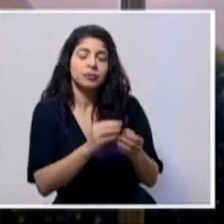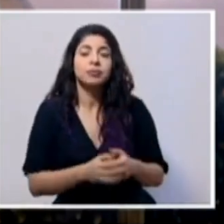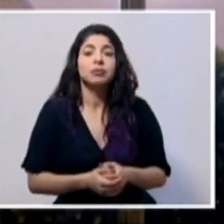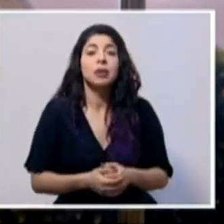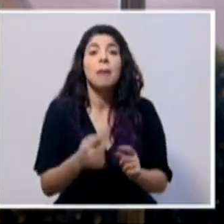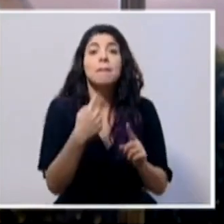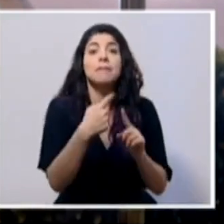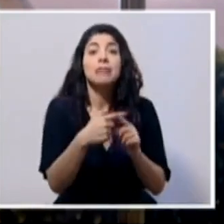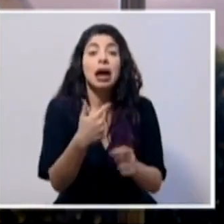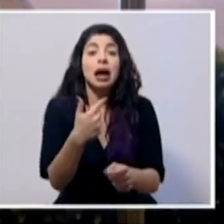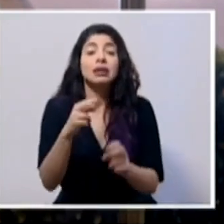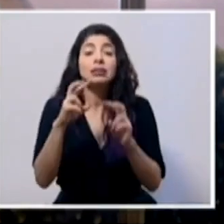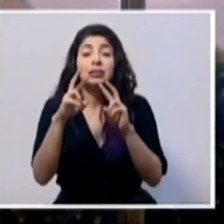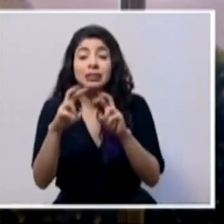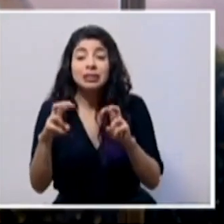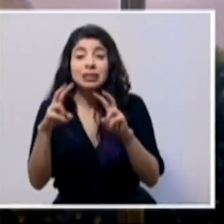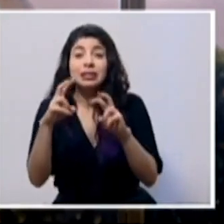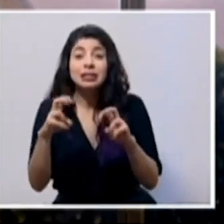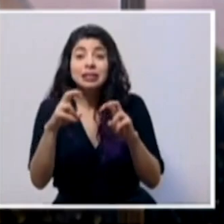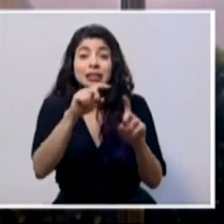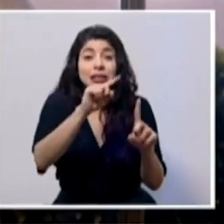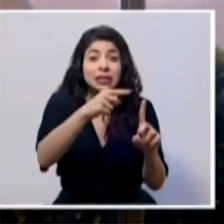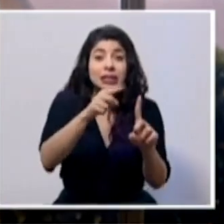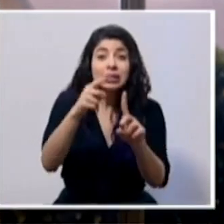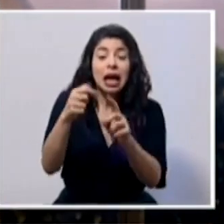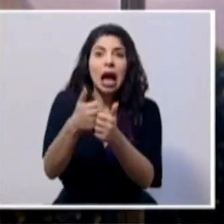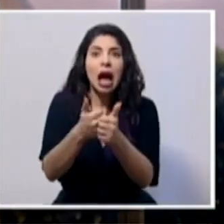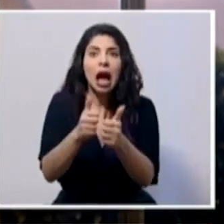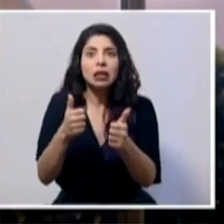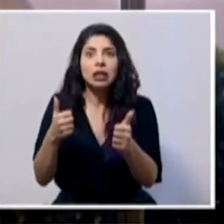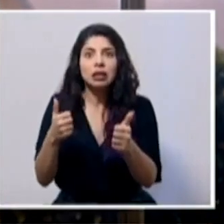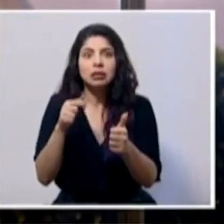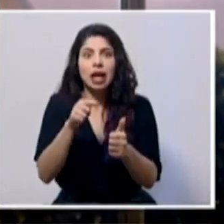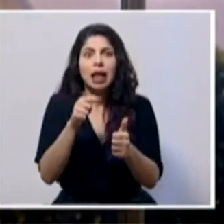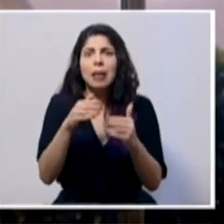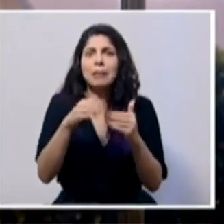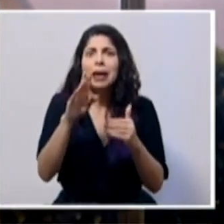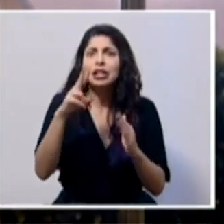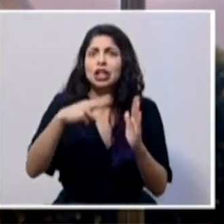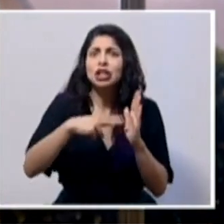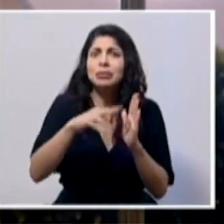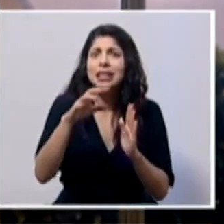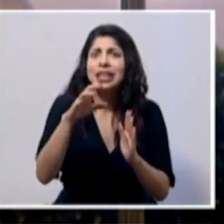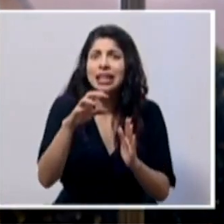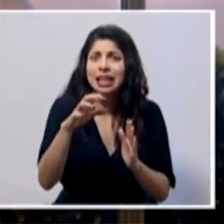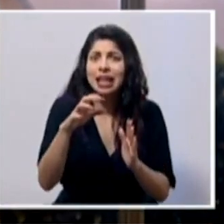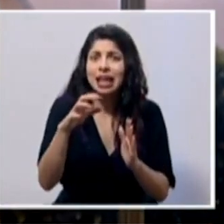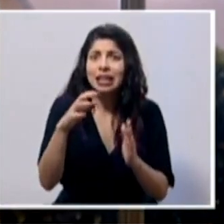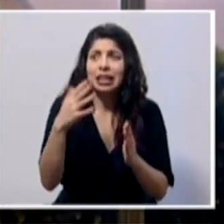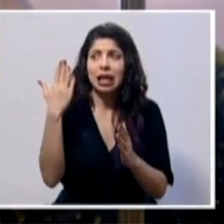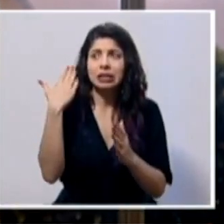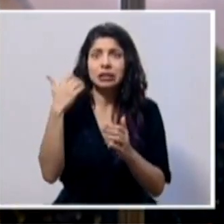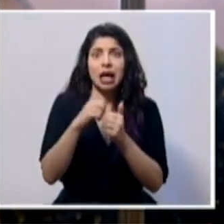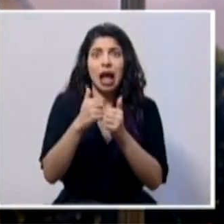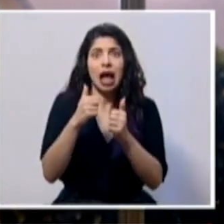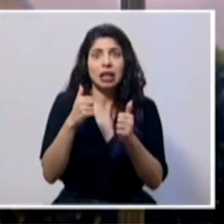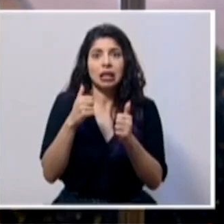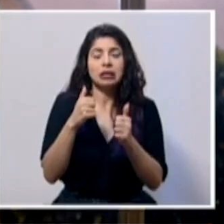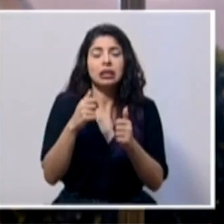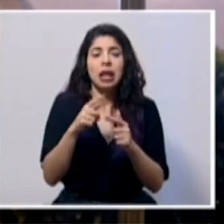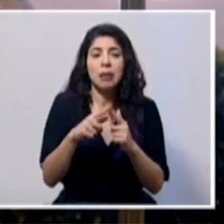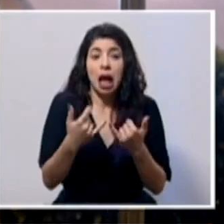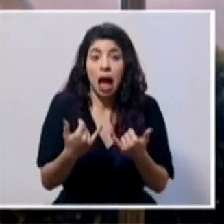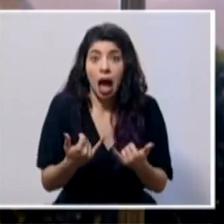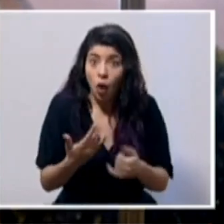Del rezago de pruebas que había hasta hace una semana, que se calculaba más de 2.500 a estas alturas en cuanto